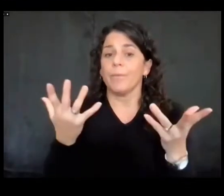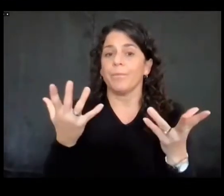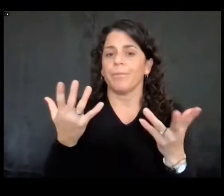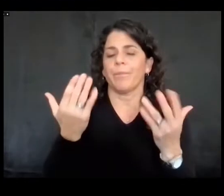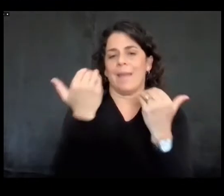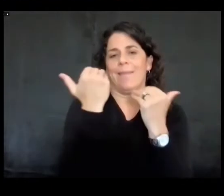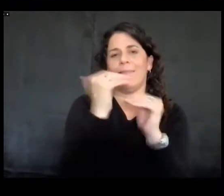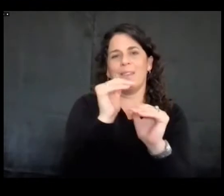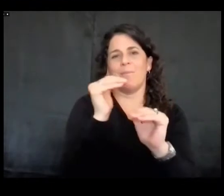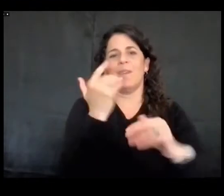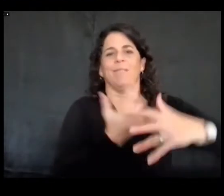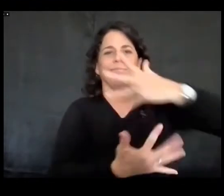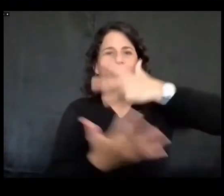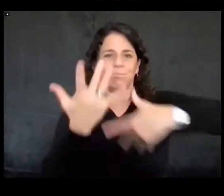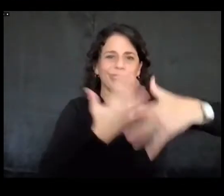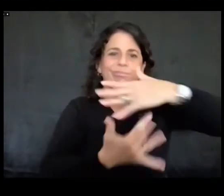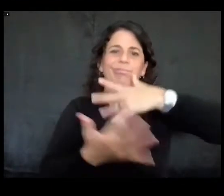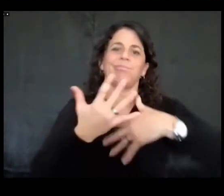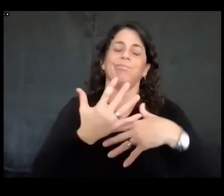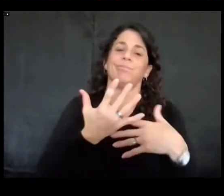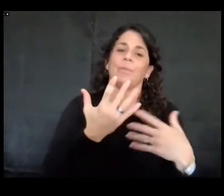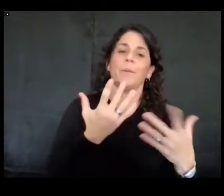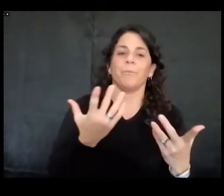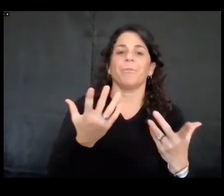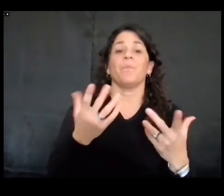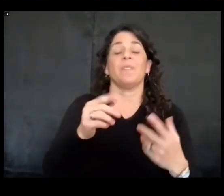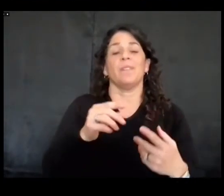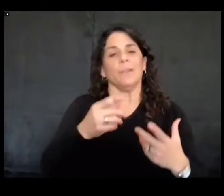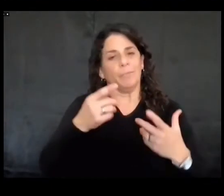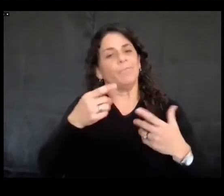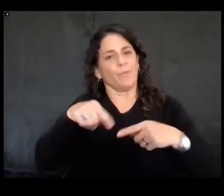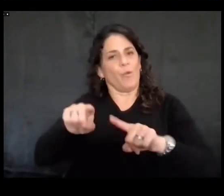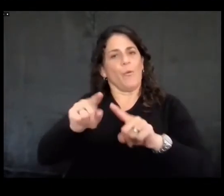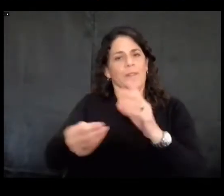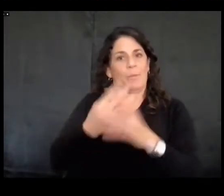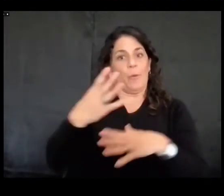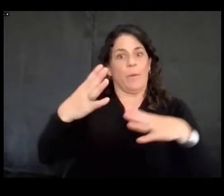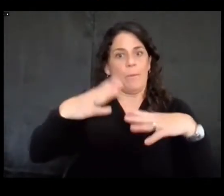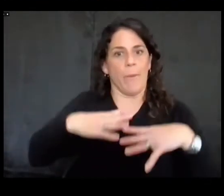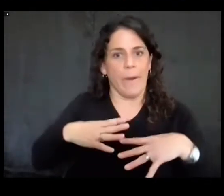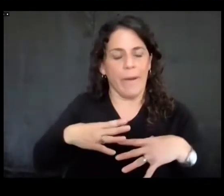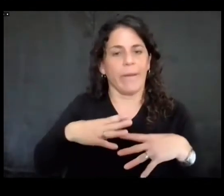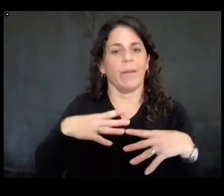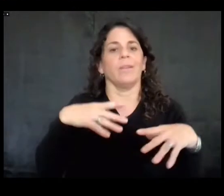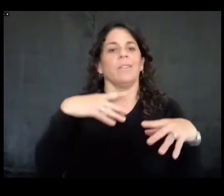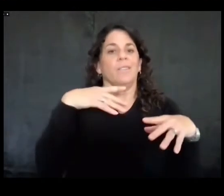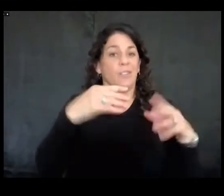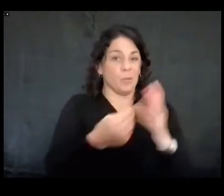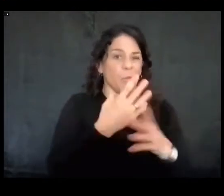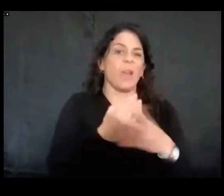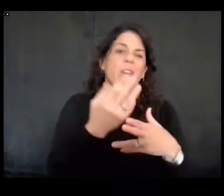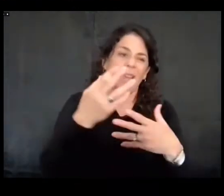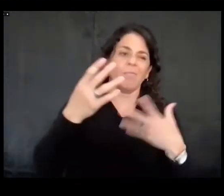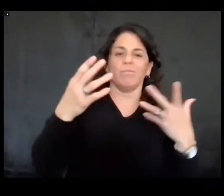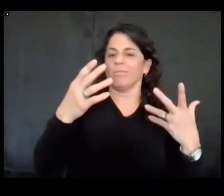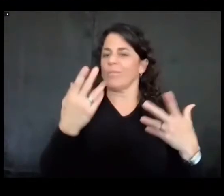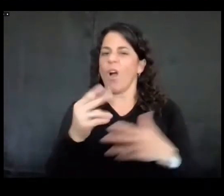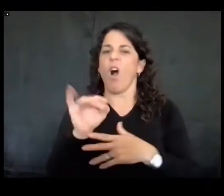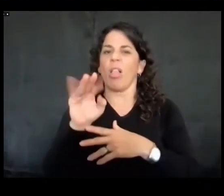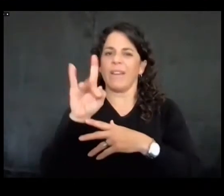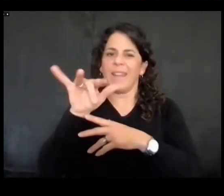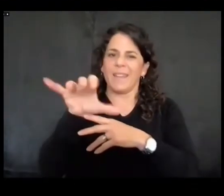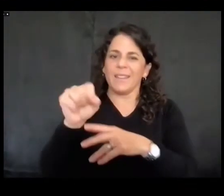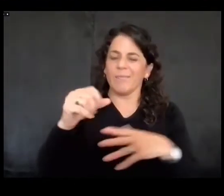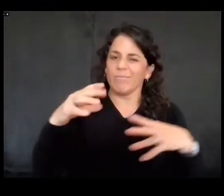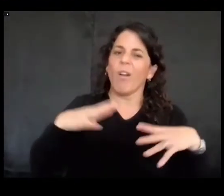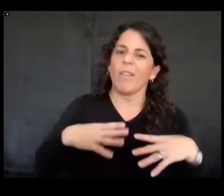limitar sus reuniones especialmente durante los descansos de primavera y las fiestas esta de